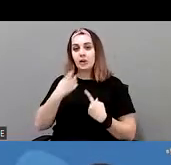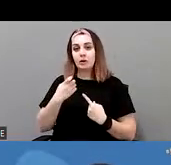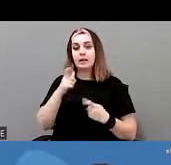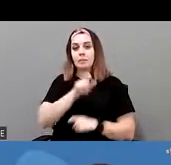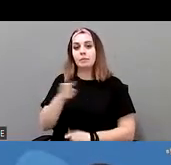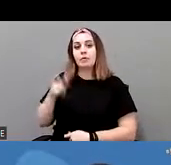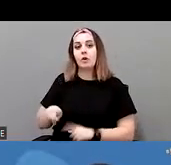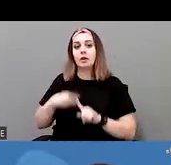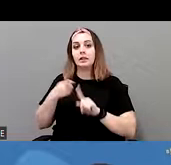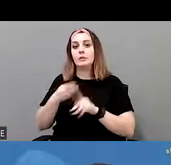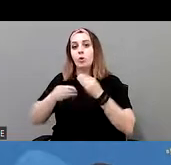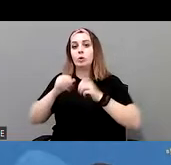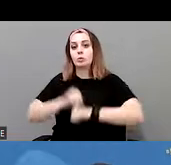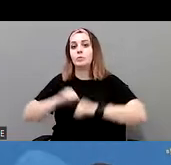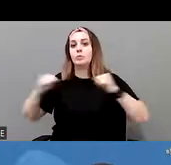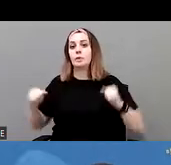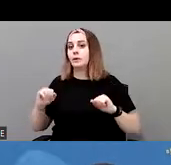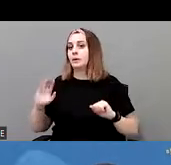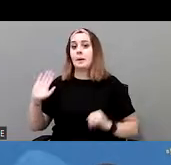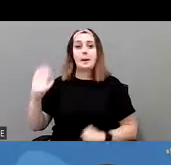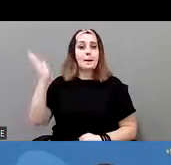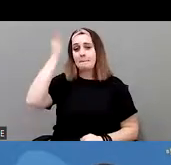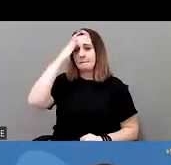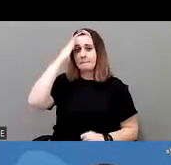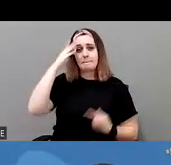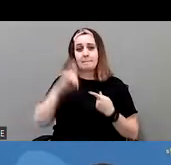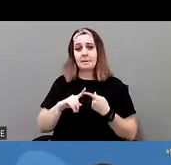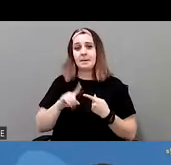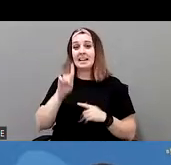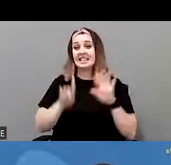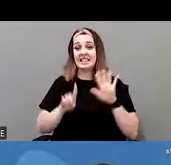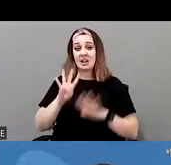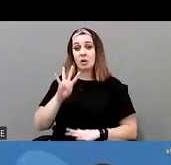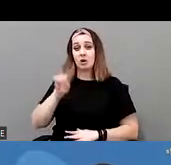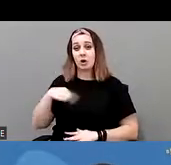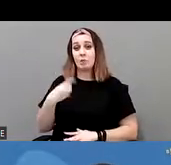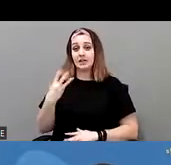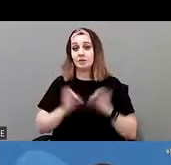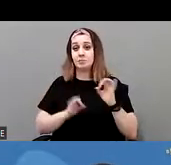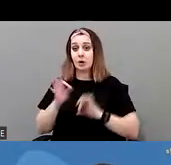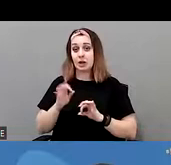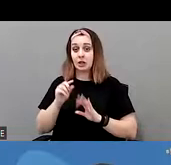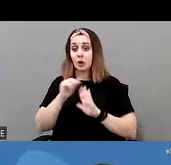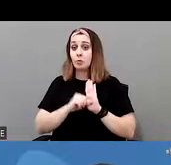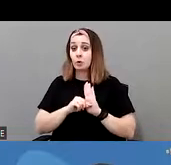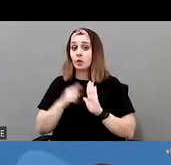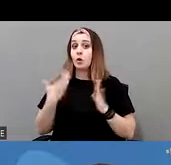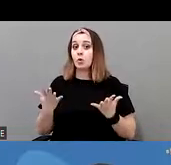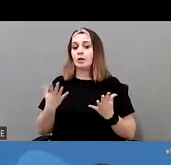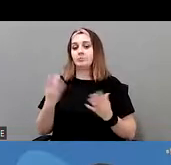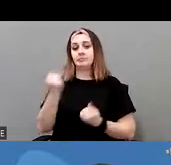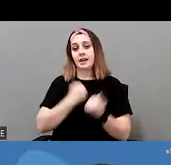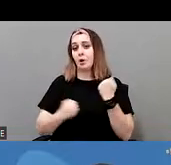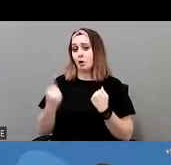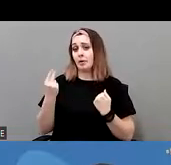para implementar el uso, la primera, con un 64,3% puntuada, está la